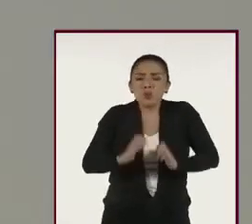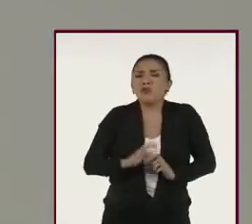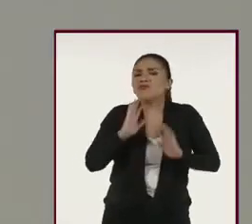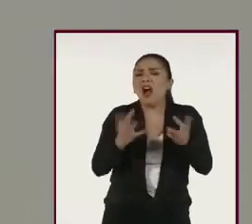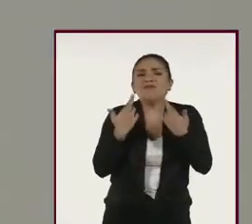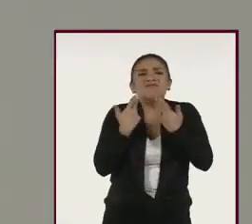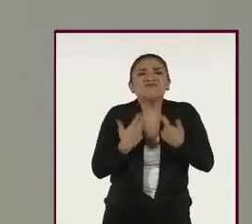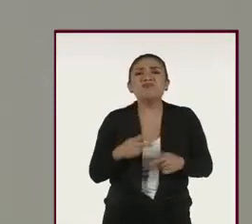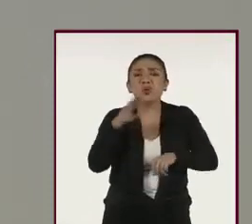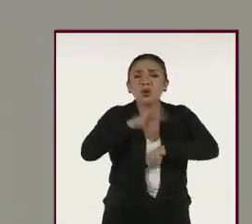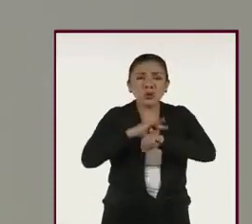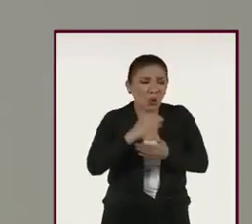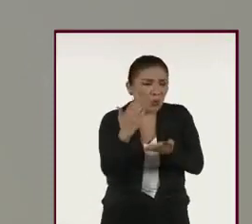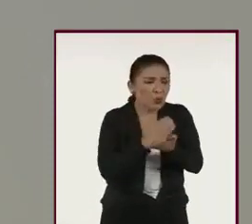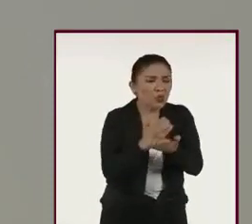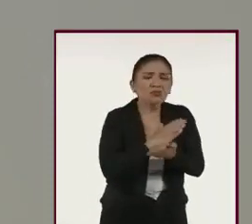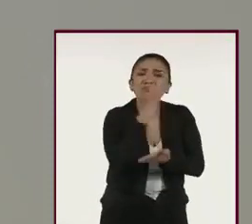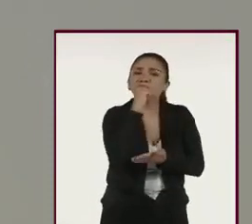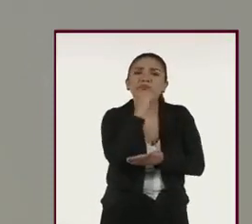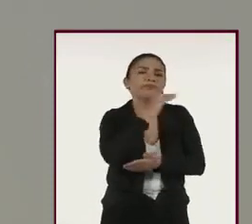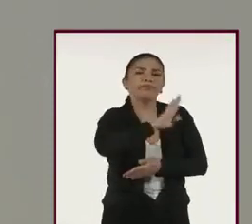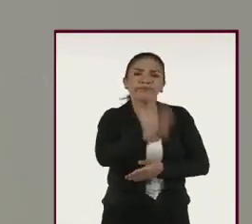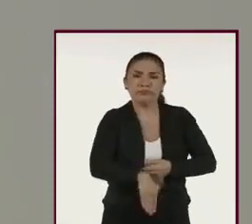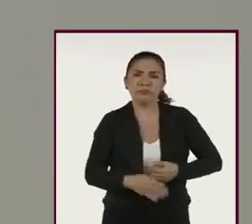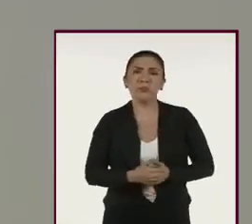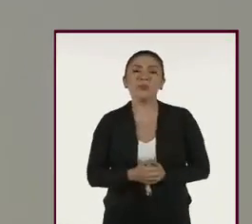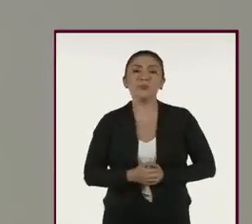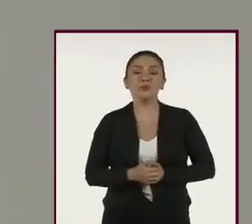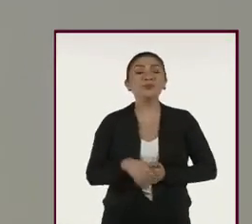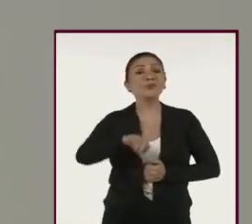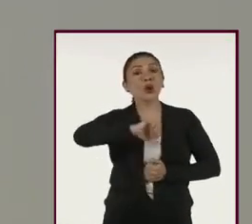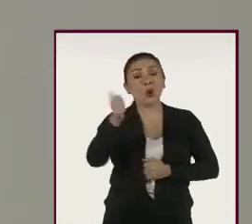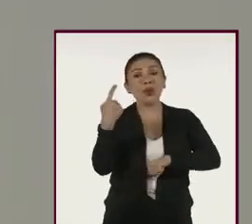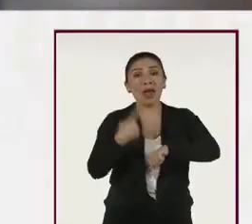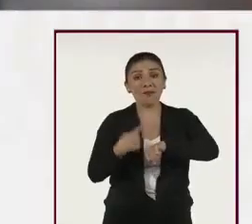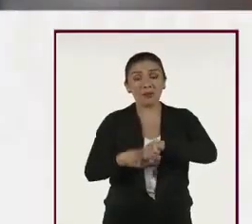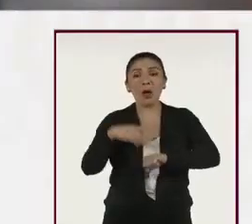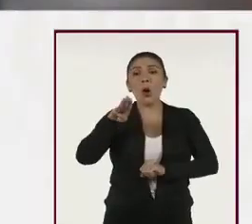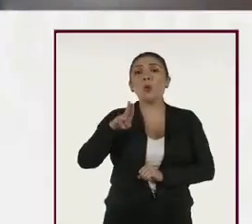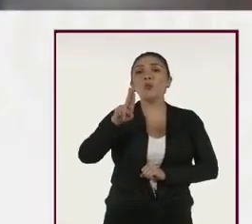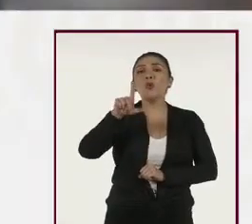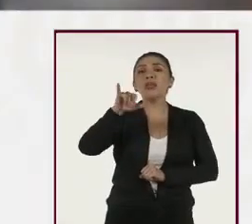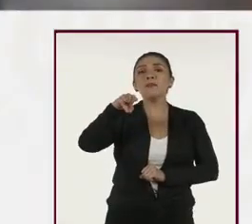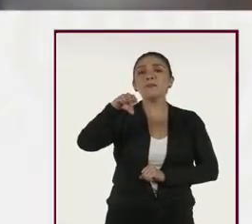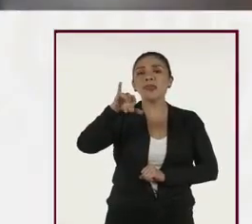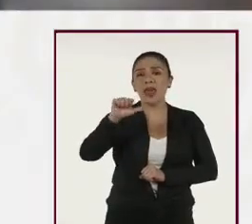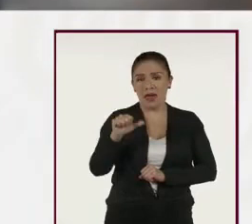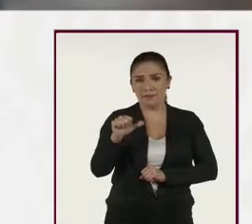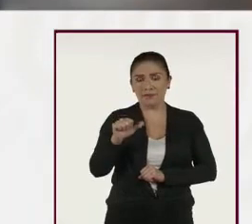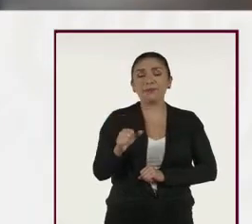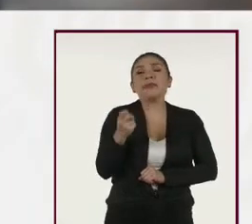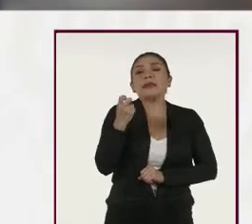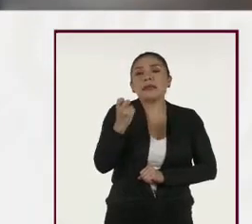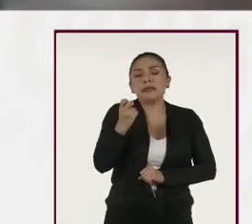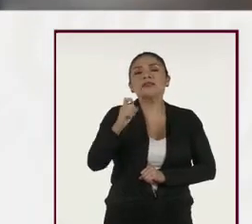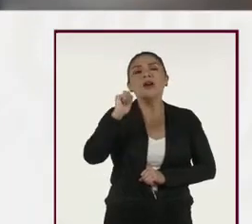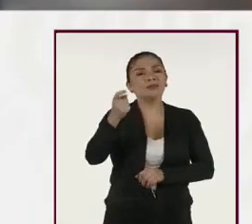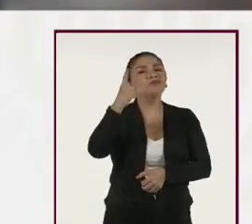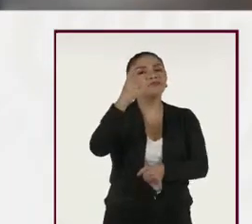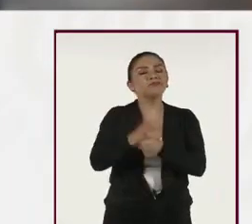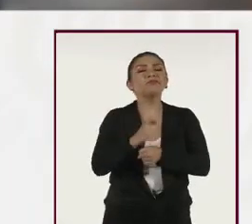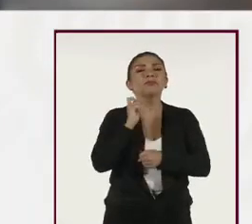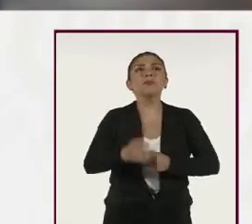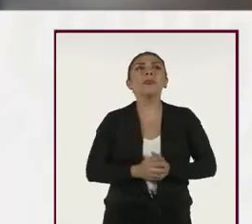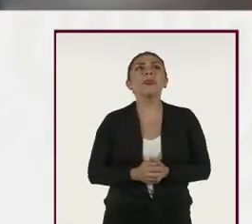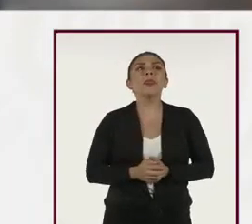médicas. El siguiente padecimiento que vamos a hablar es la bulimia nerviosa. Y la bulimia se refiere particularmente